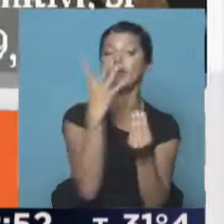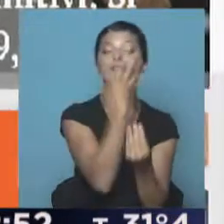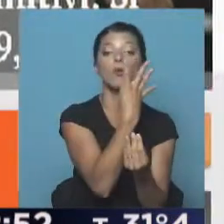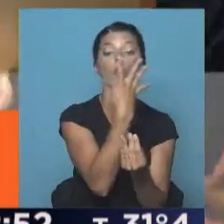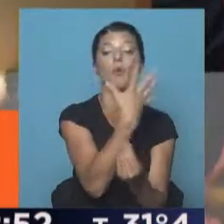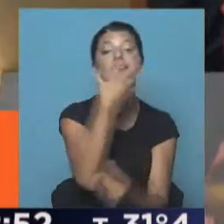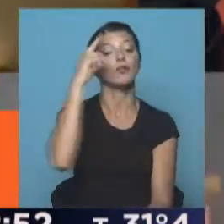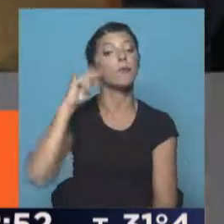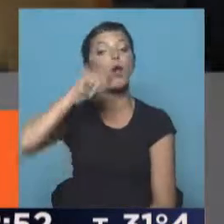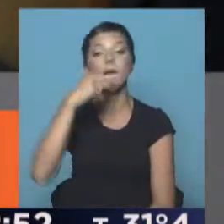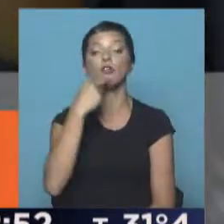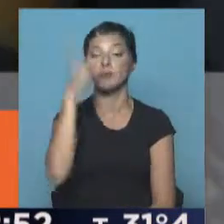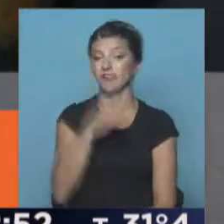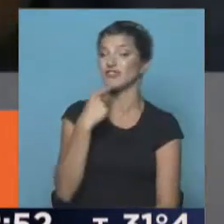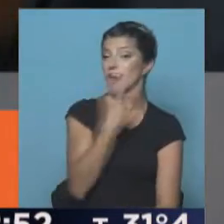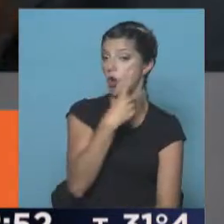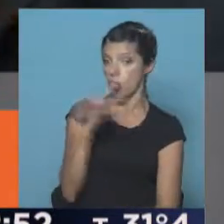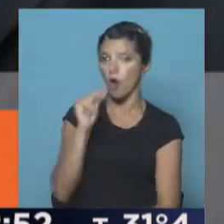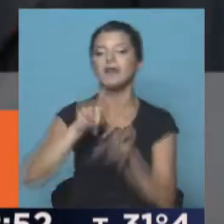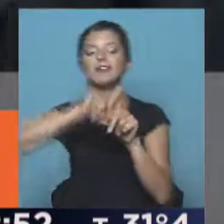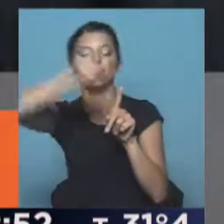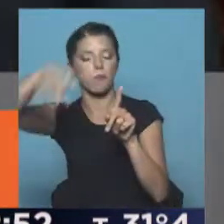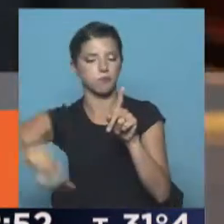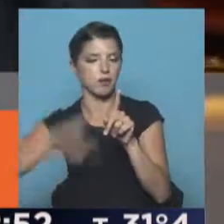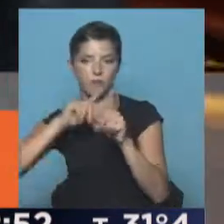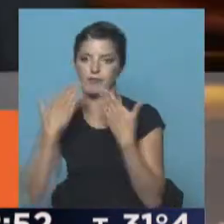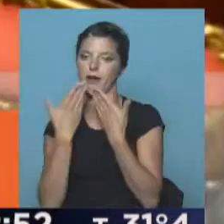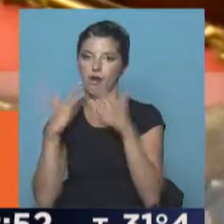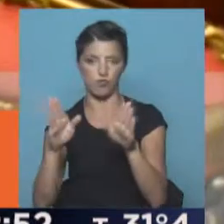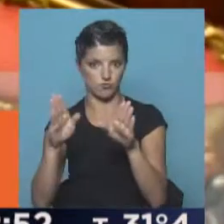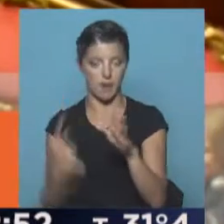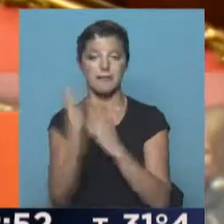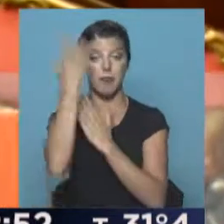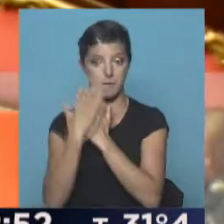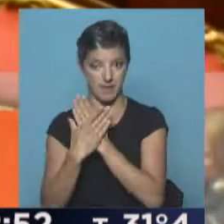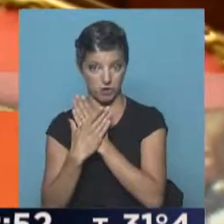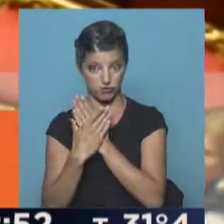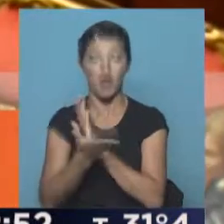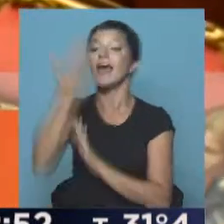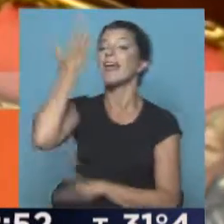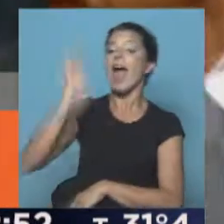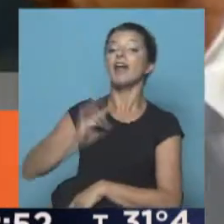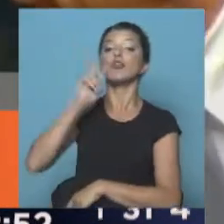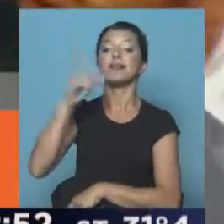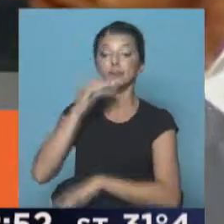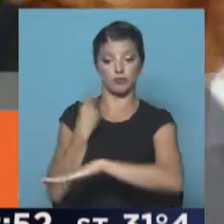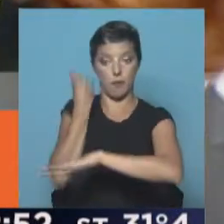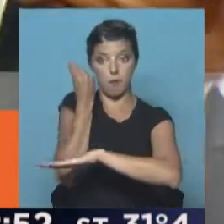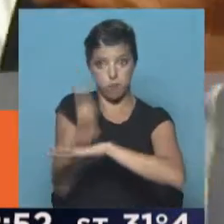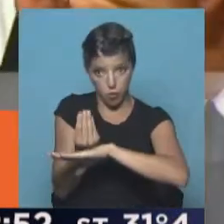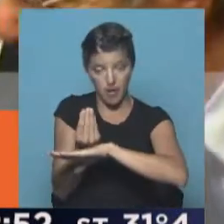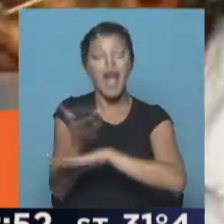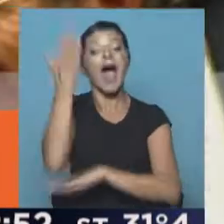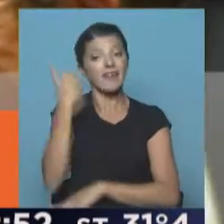los votos, se convirtió en un plebiscito sobre la gestión del joven primer ministro asumido en 2014, quien había anticipado